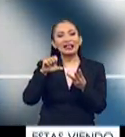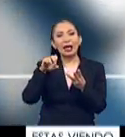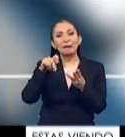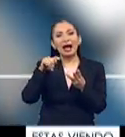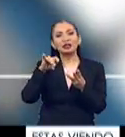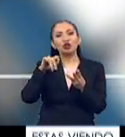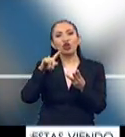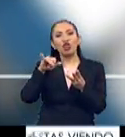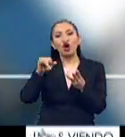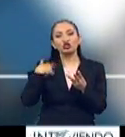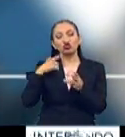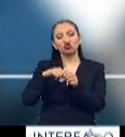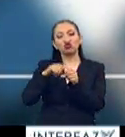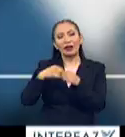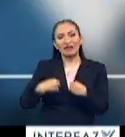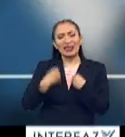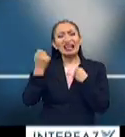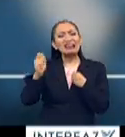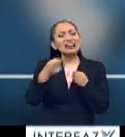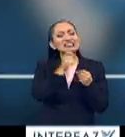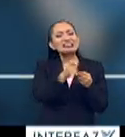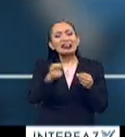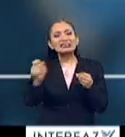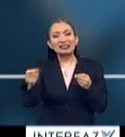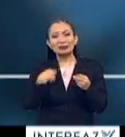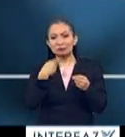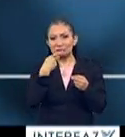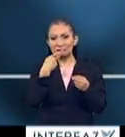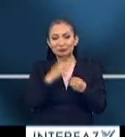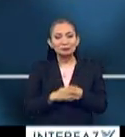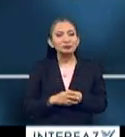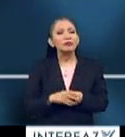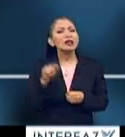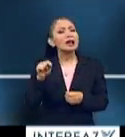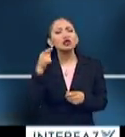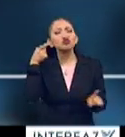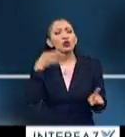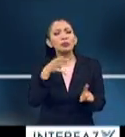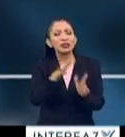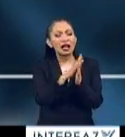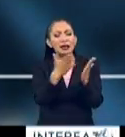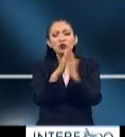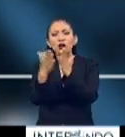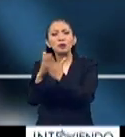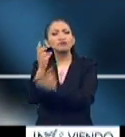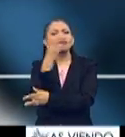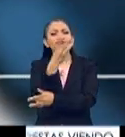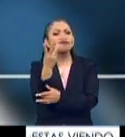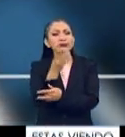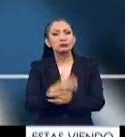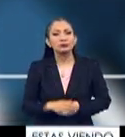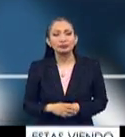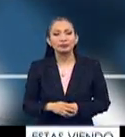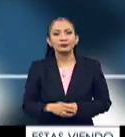nemátodos colorean nuestras vidas. Ya nos explicará, igual hasta lo pronuncié mal, pero ¿cuál es el objetivo de estos 3 libros?